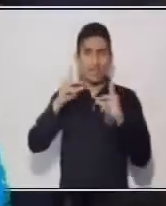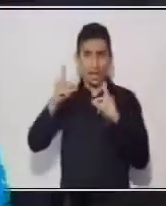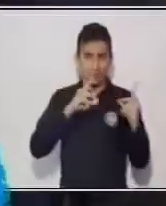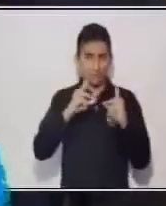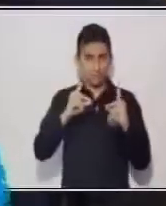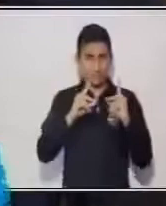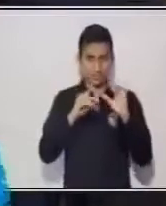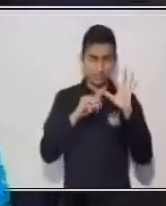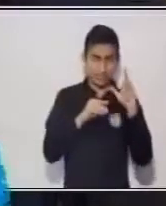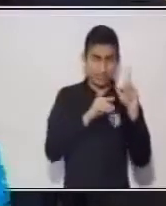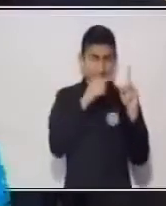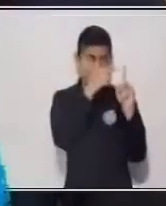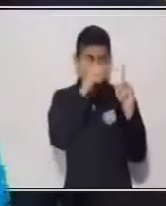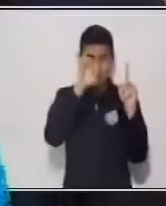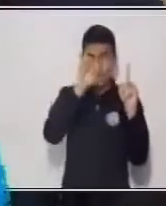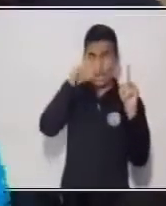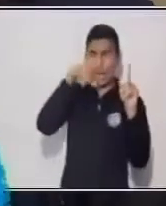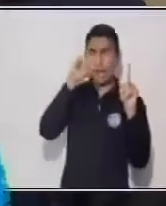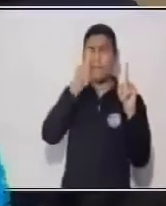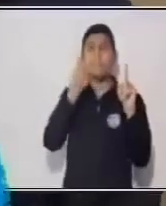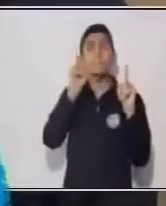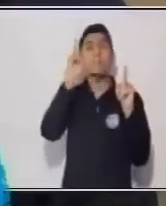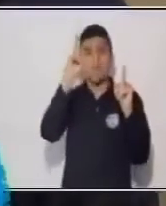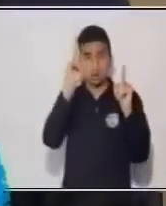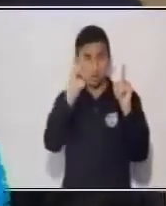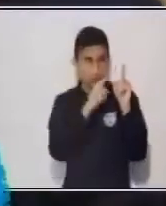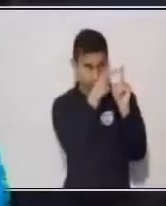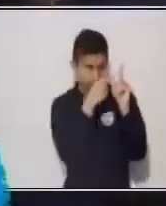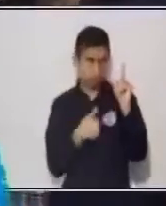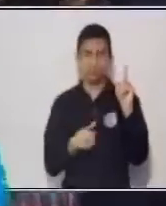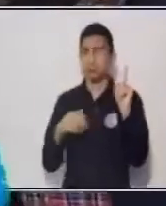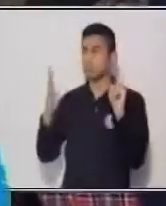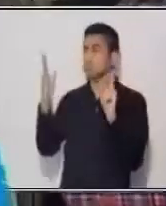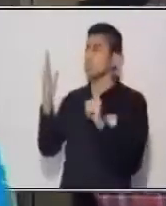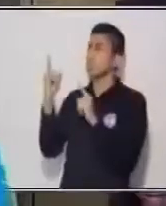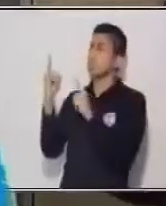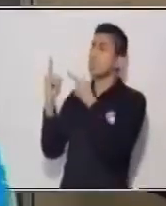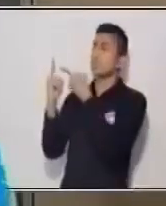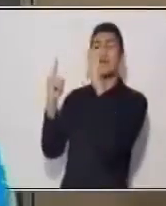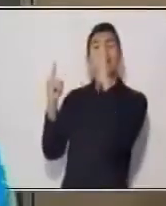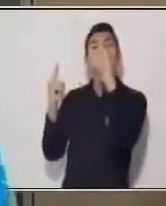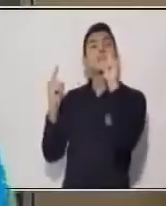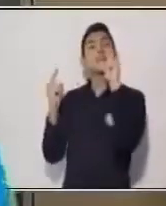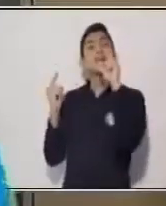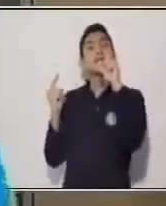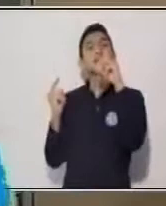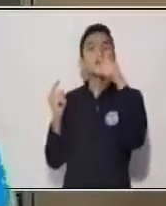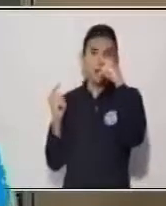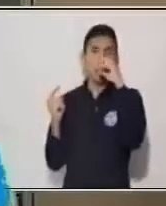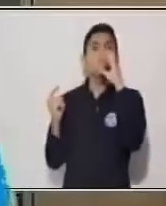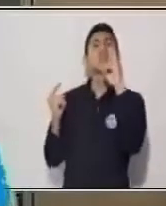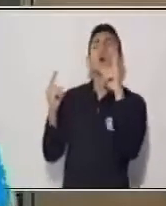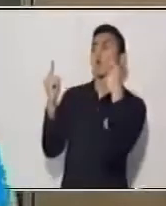Es decir, un intercambio constante de ideas entre emisor y receptor.